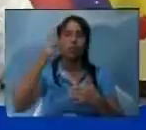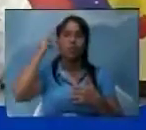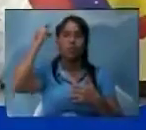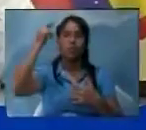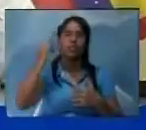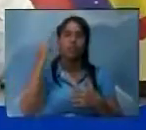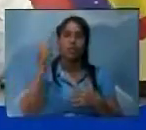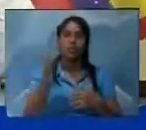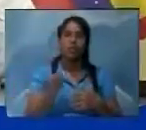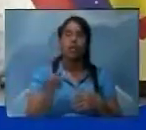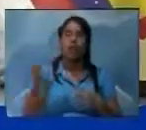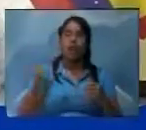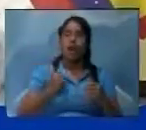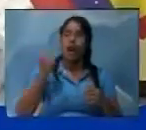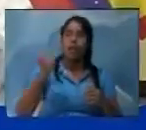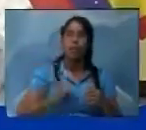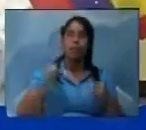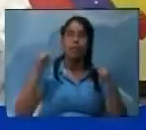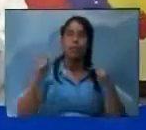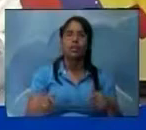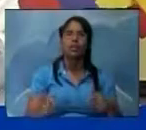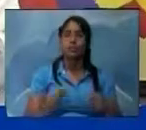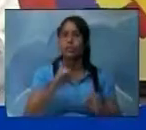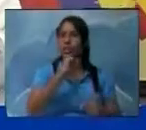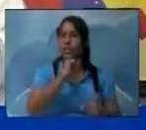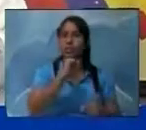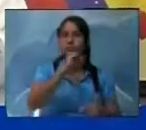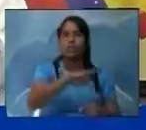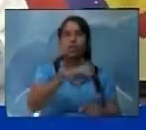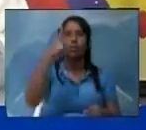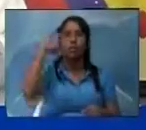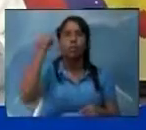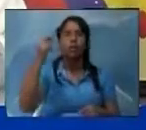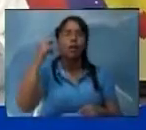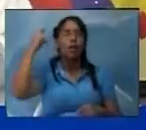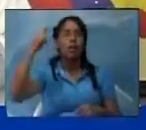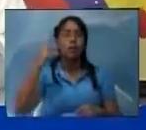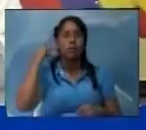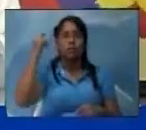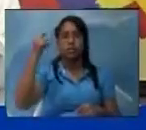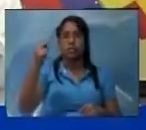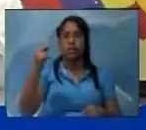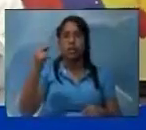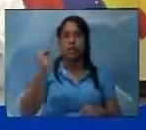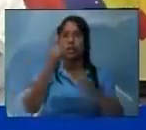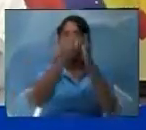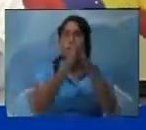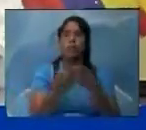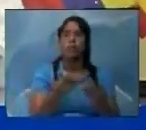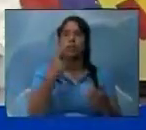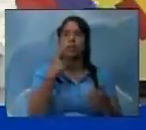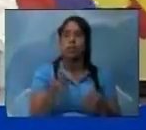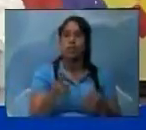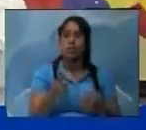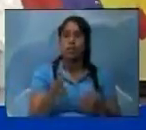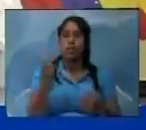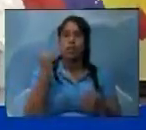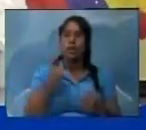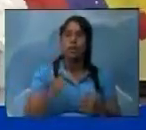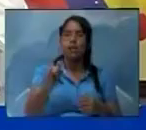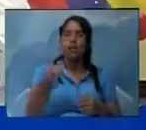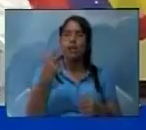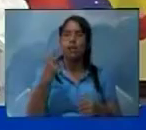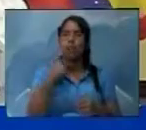reflexionemos, aprovechemos esta historia para reflexionar. La Biblia dice, ¡ay del que